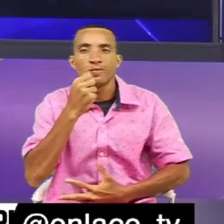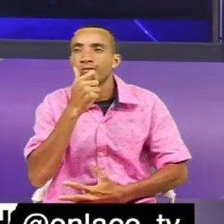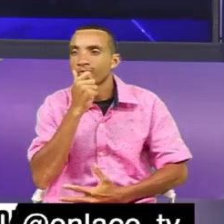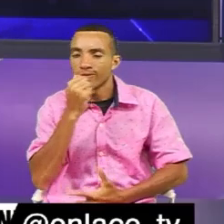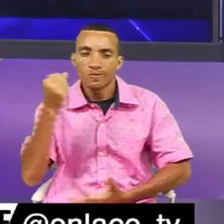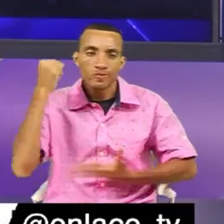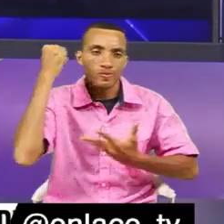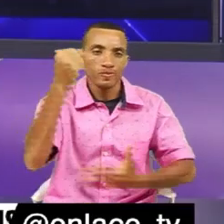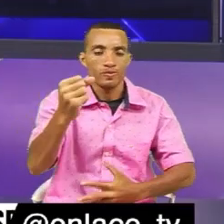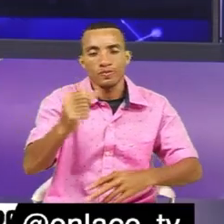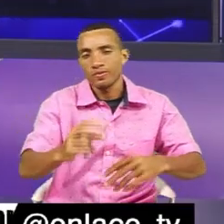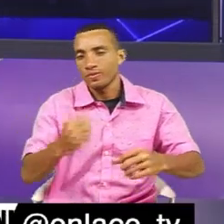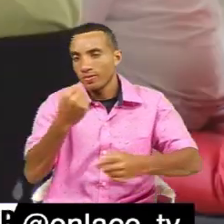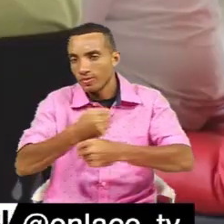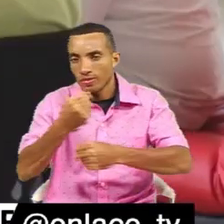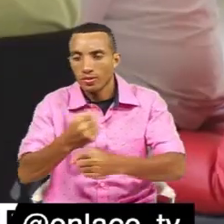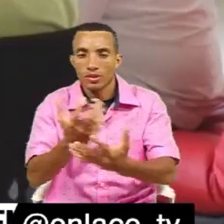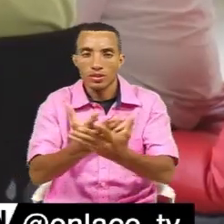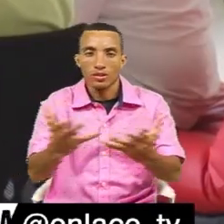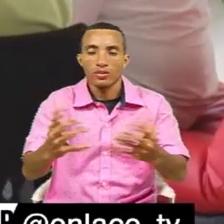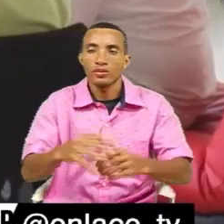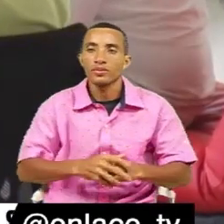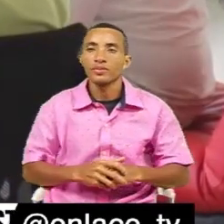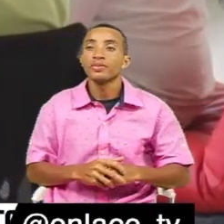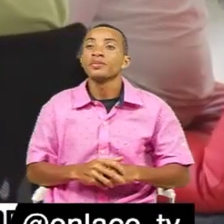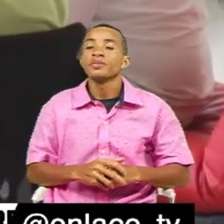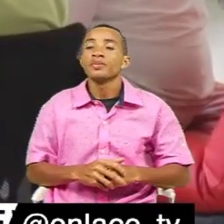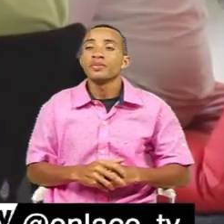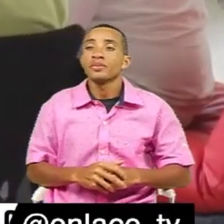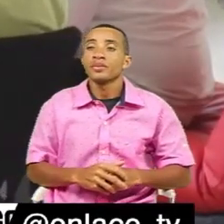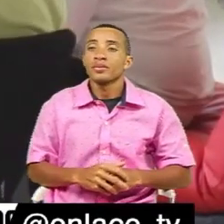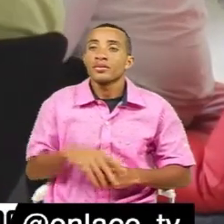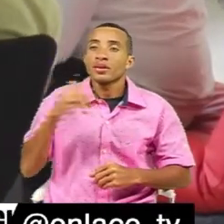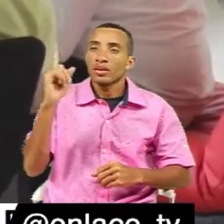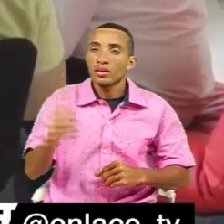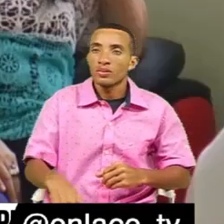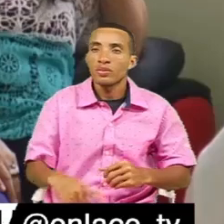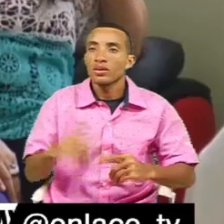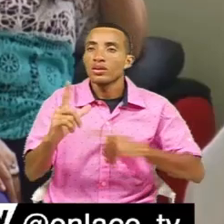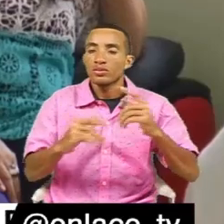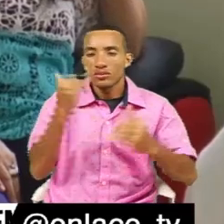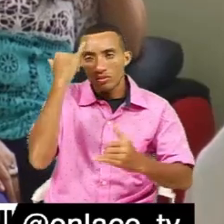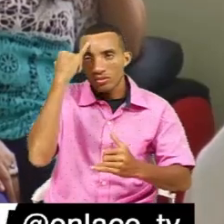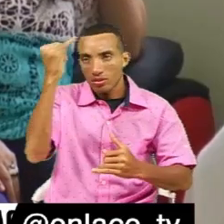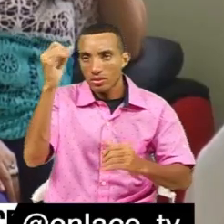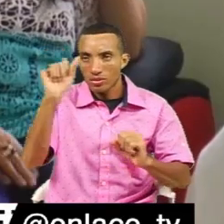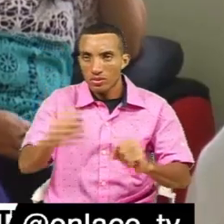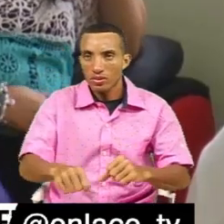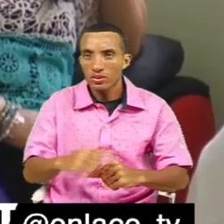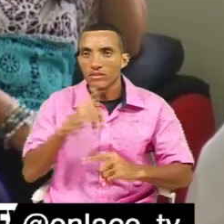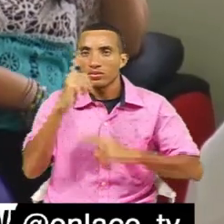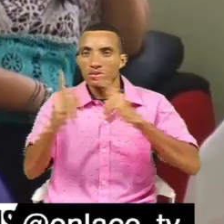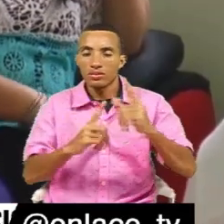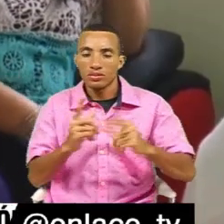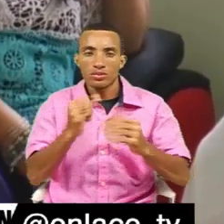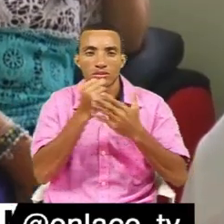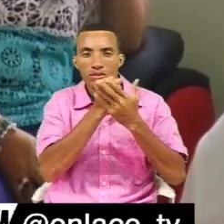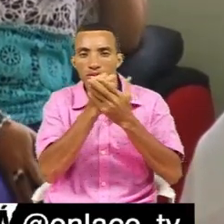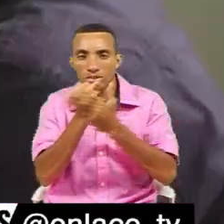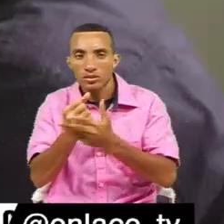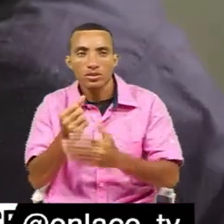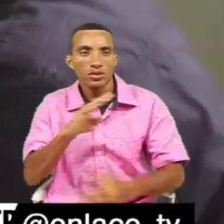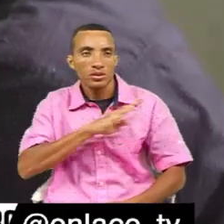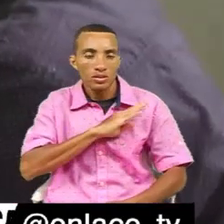el puerto petrolero. Barranca Bermeja Solidaria es una iniciativa de reconocidos dirigentes que buscan ayudarle al gobierno municipal a maletear